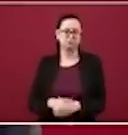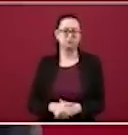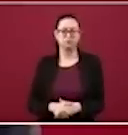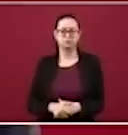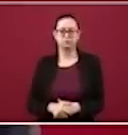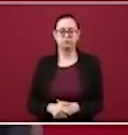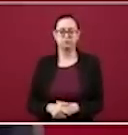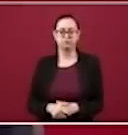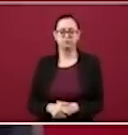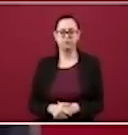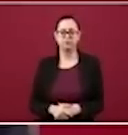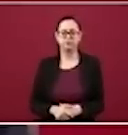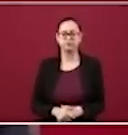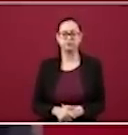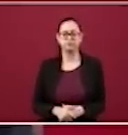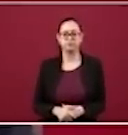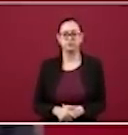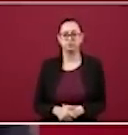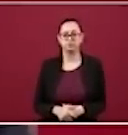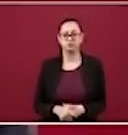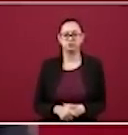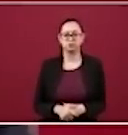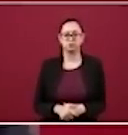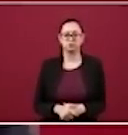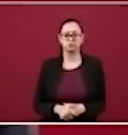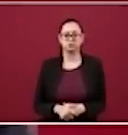Deberían los que están